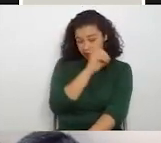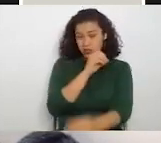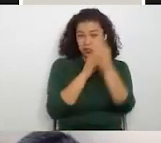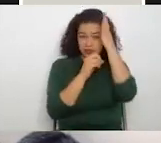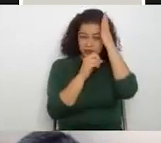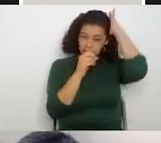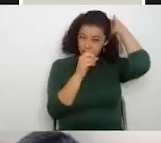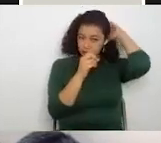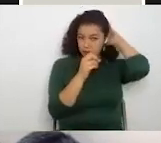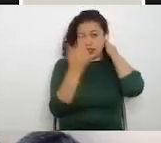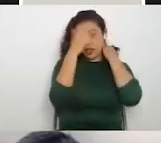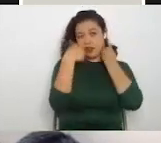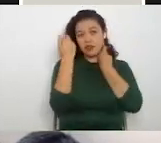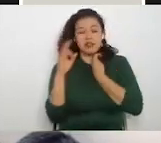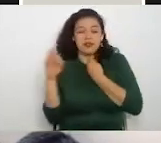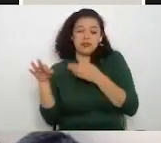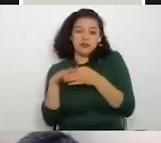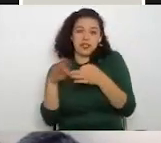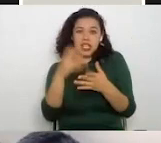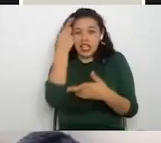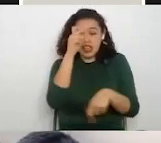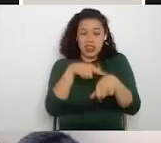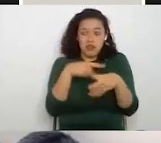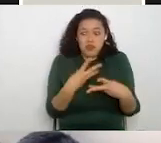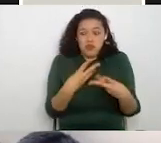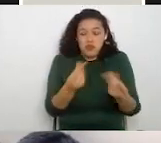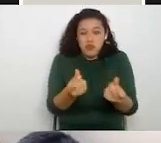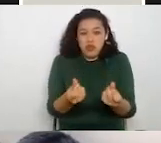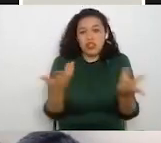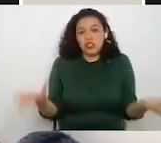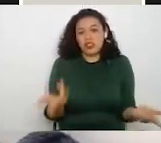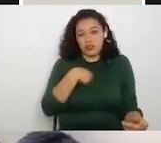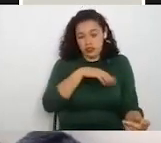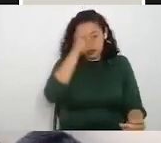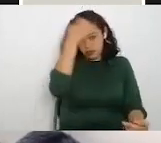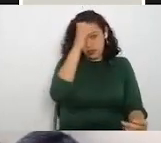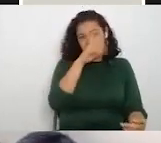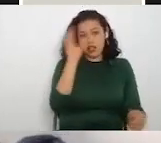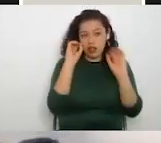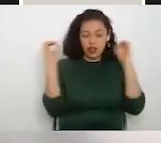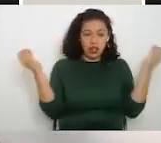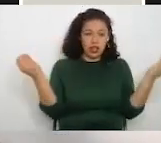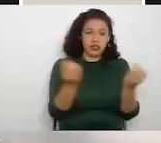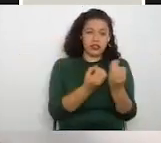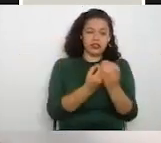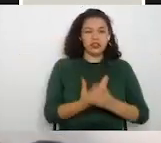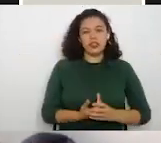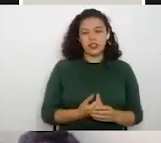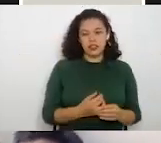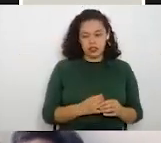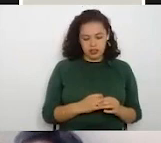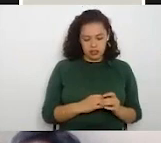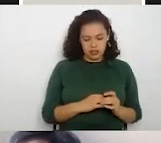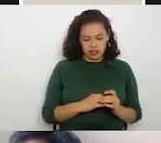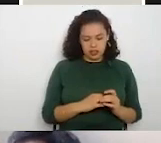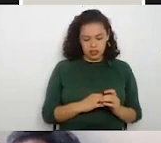revisiones tan frecuentes porque nos gana el tiempo y por la experiencia en las organizaciones normalmente no se cambian